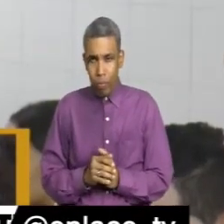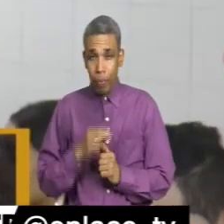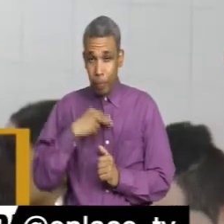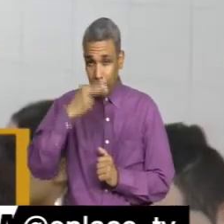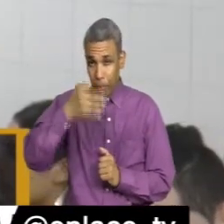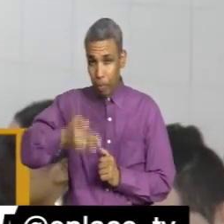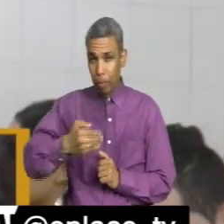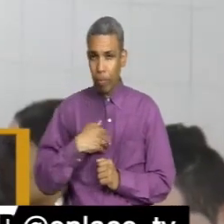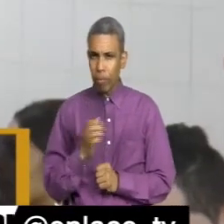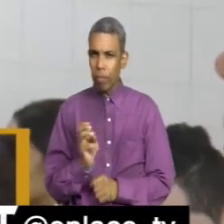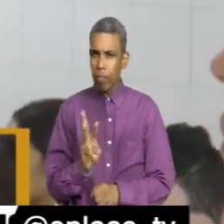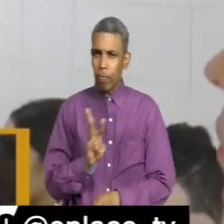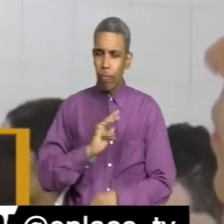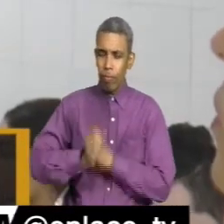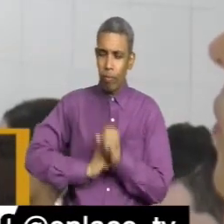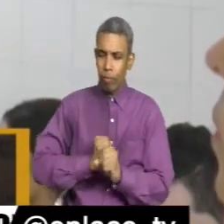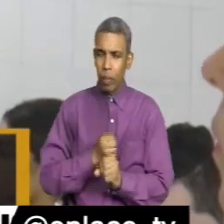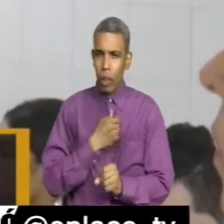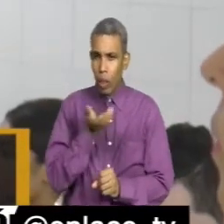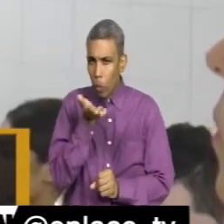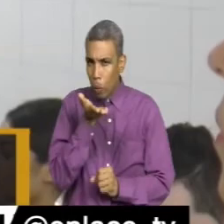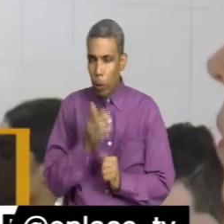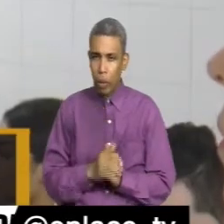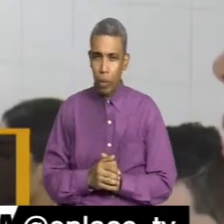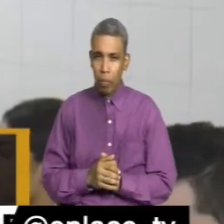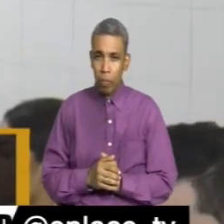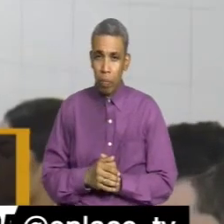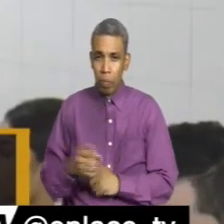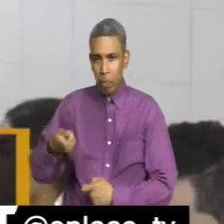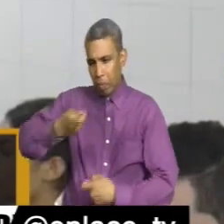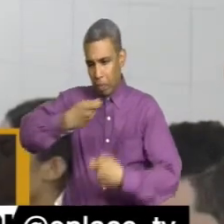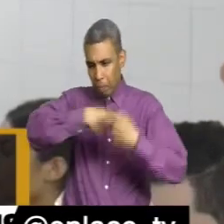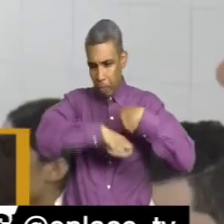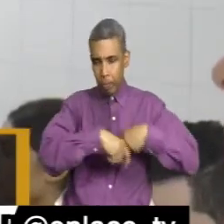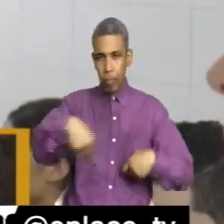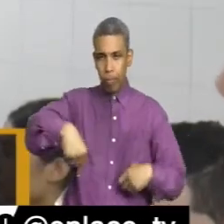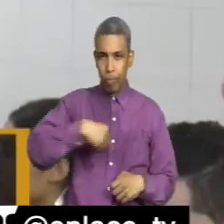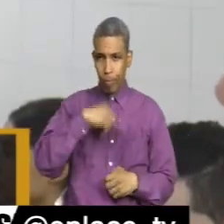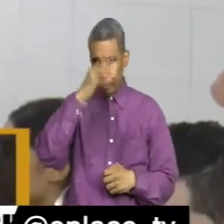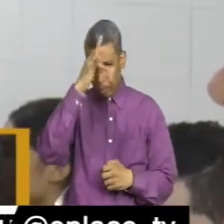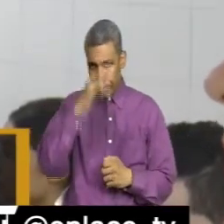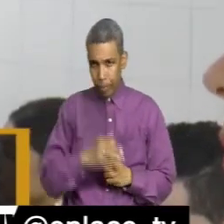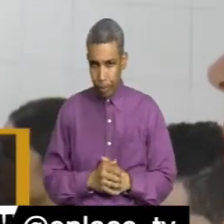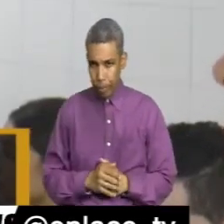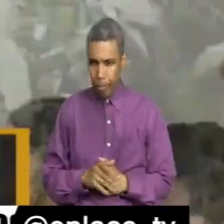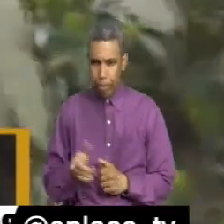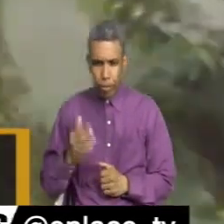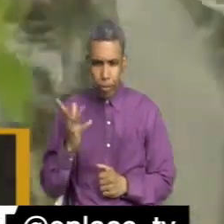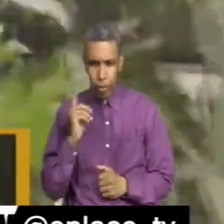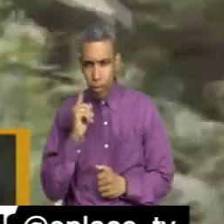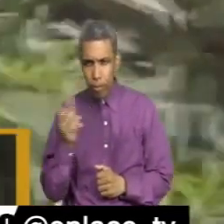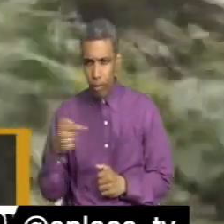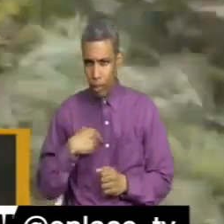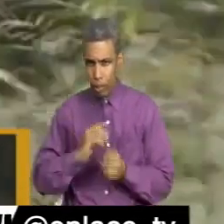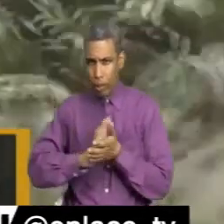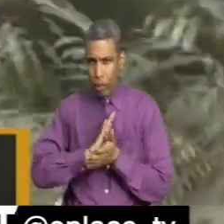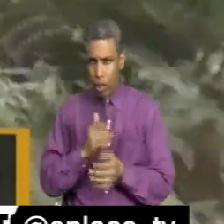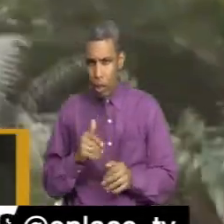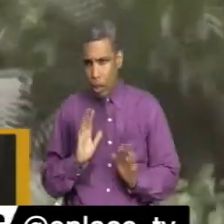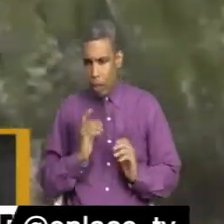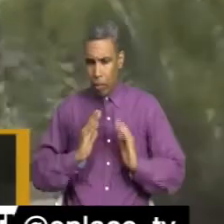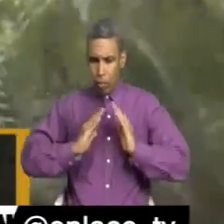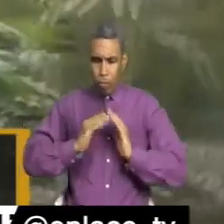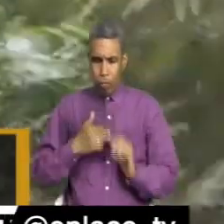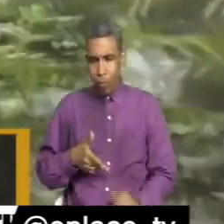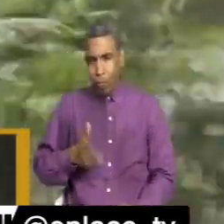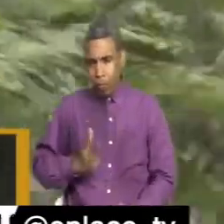sido mordido por una serpiente talla X. Dice que venía de la casa, iba a hacer una vuelta que le